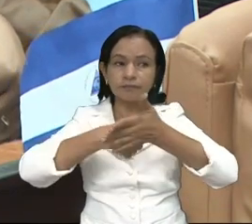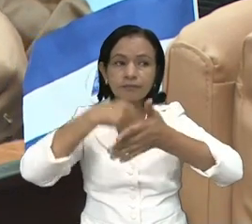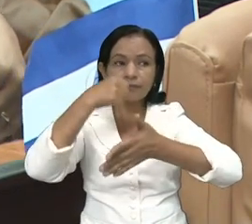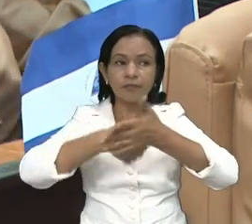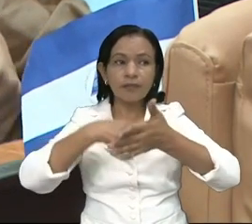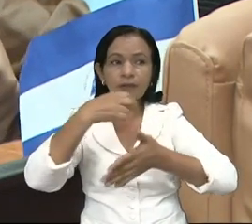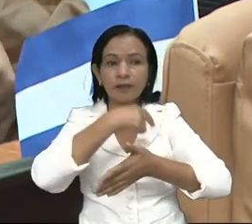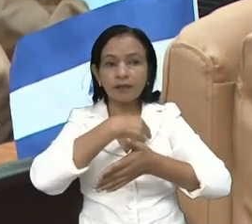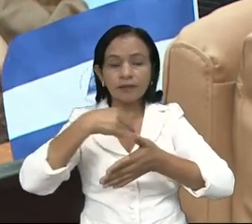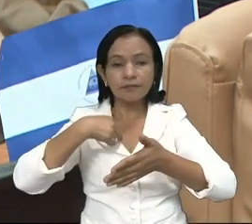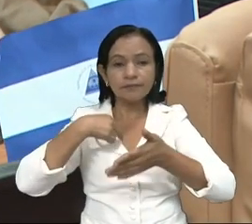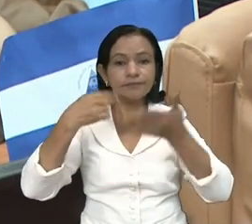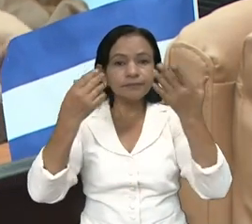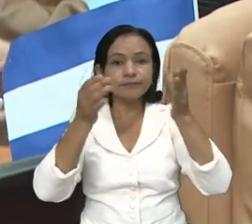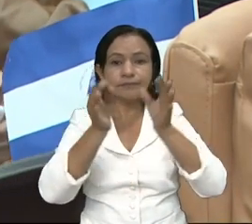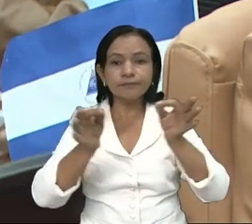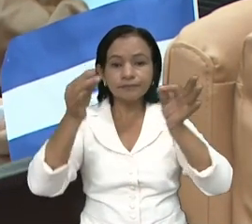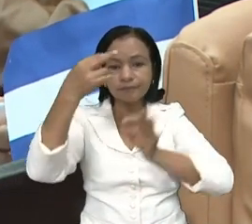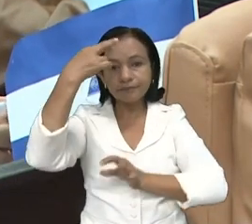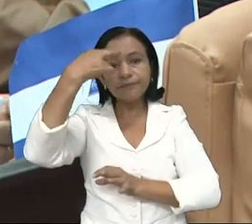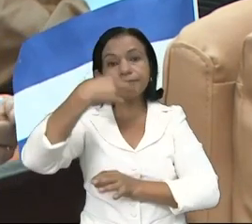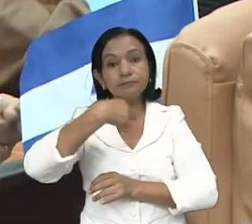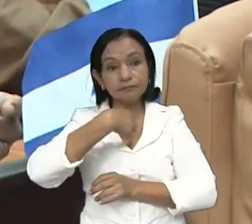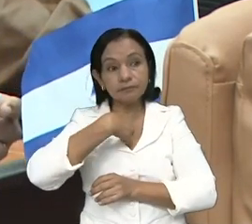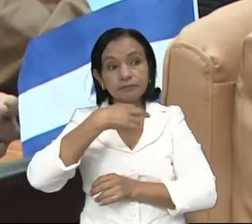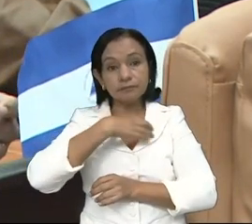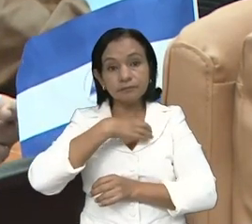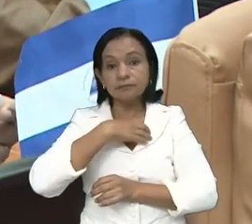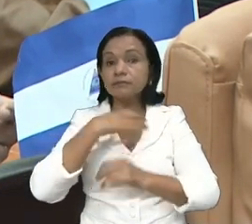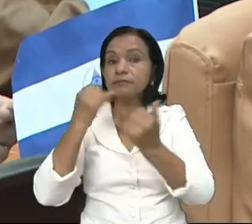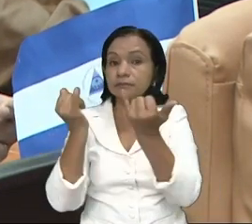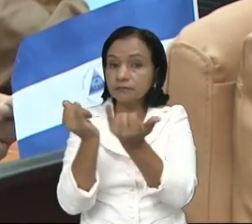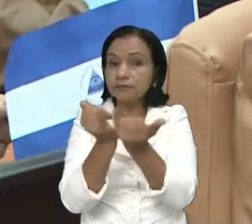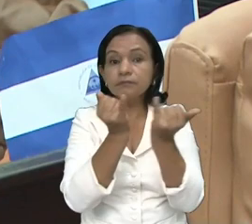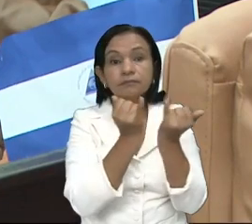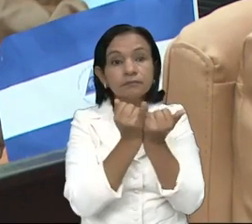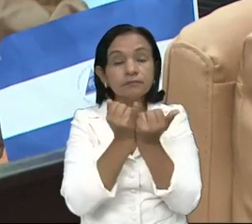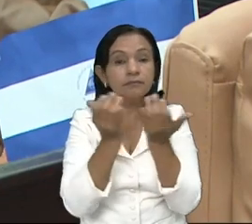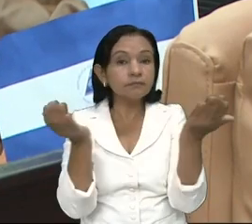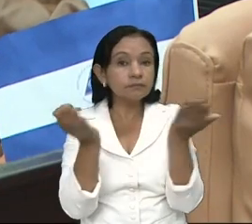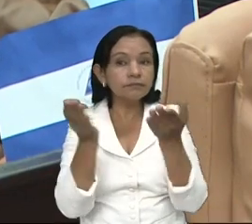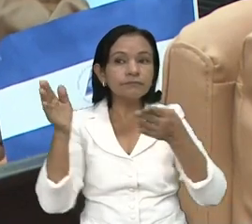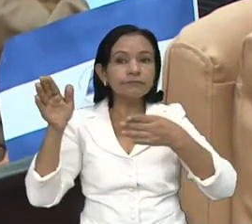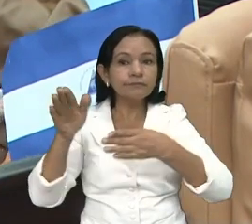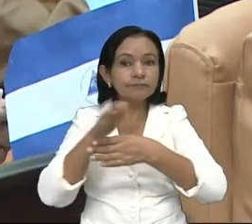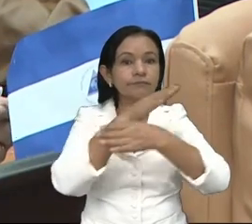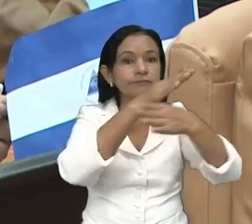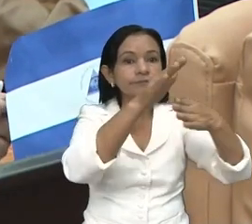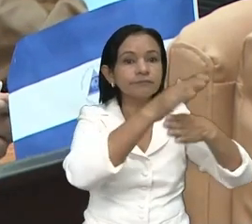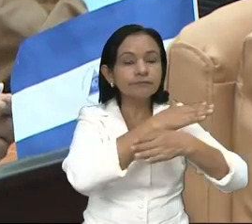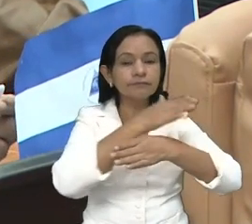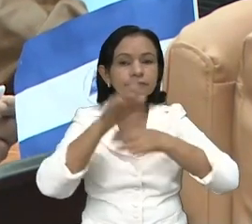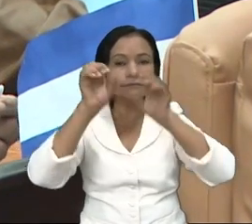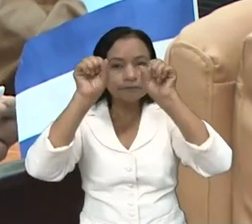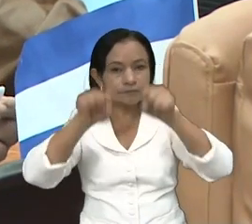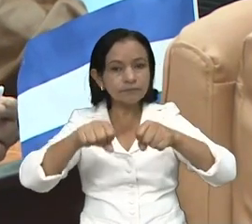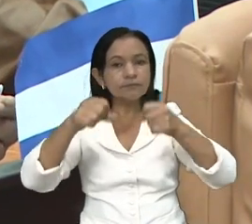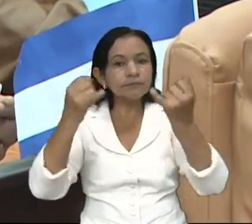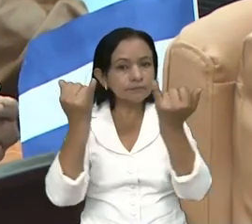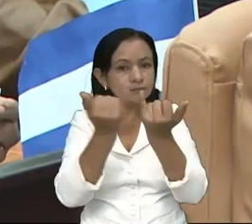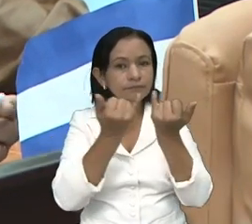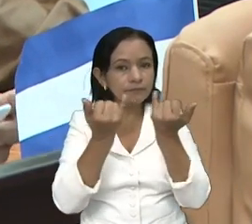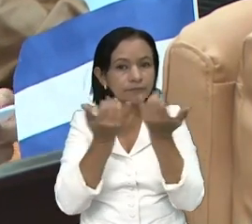fortaleciendo el principio de responsabilidades comunes pero diferenciadas y capacidades